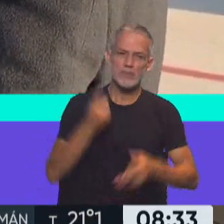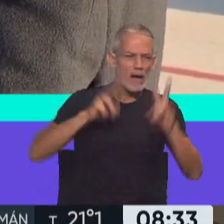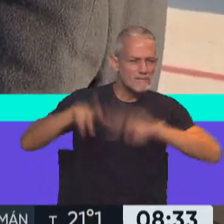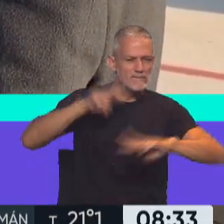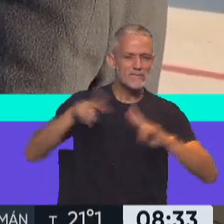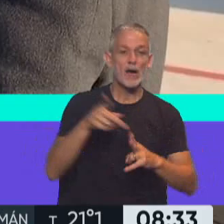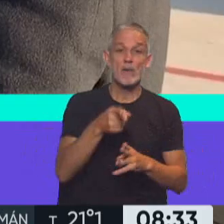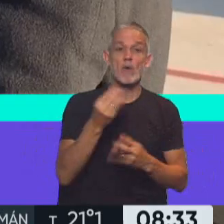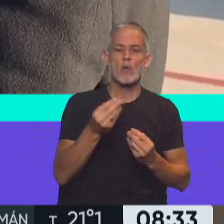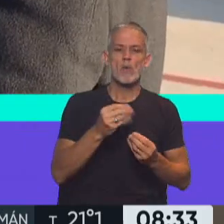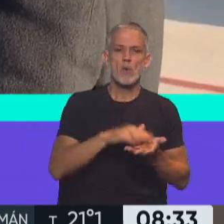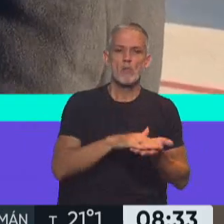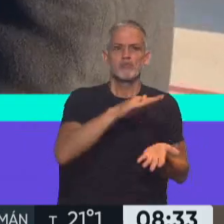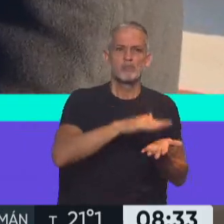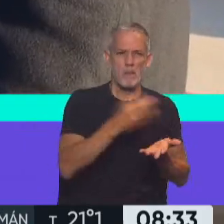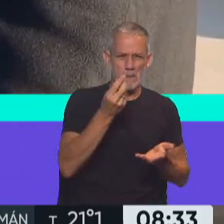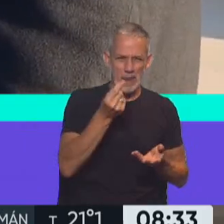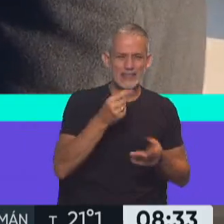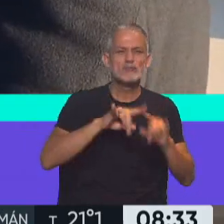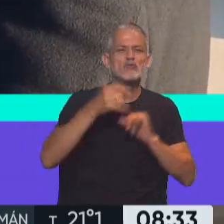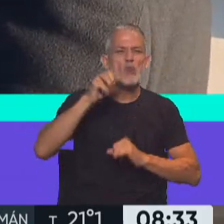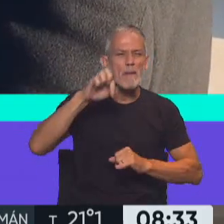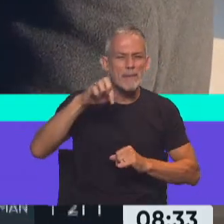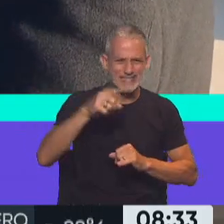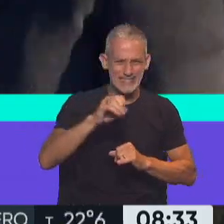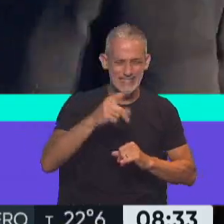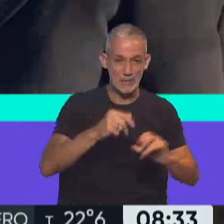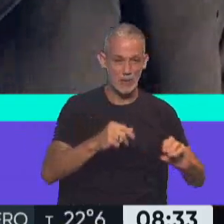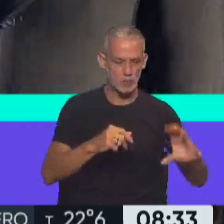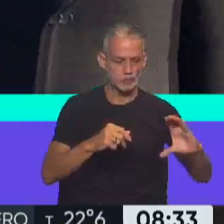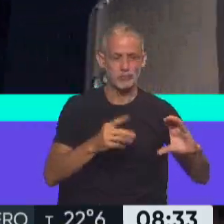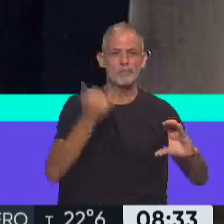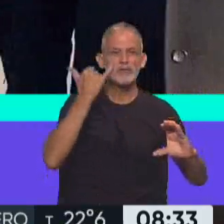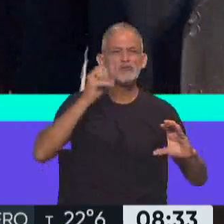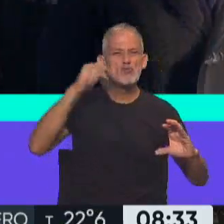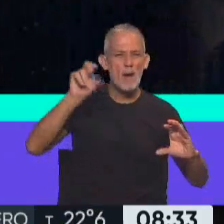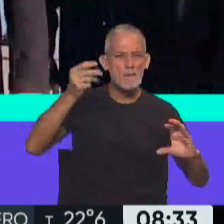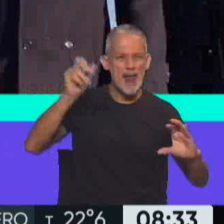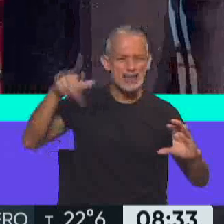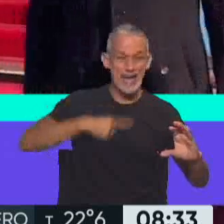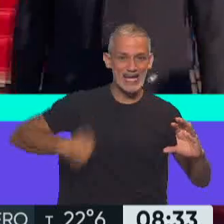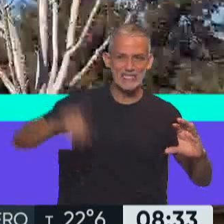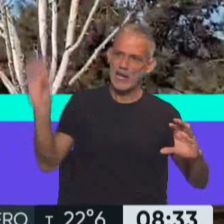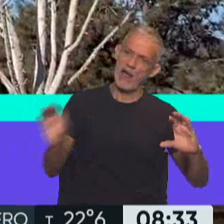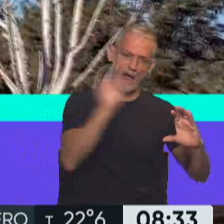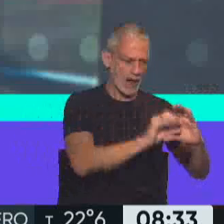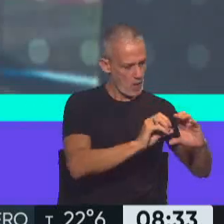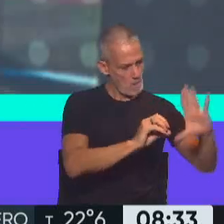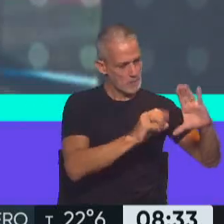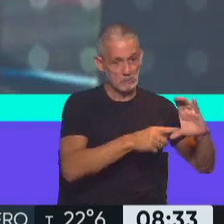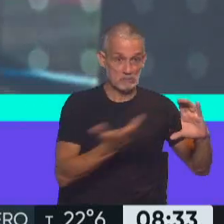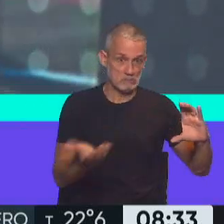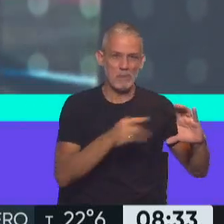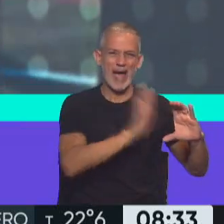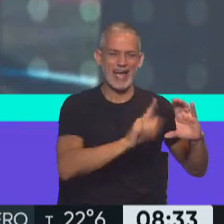ampliar este swap es decir que haya mayor cantidad de suanes en las reservas del banco central exitosa la gira en